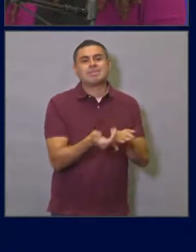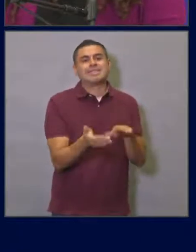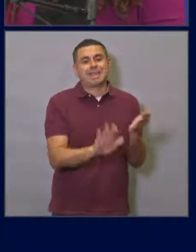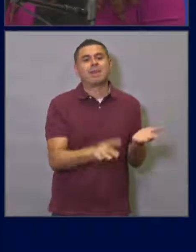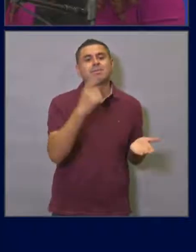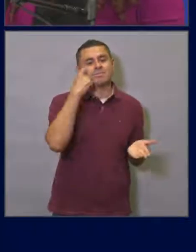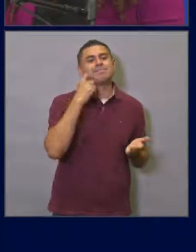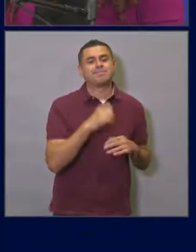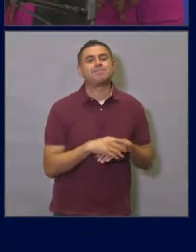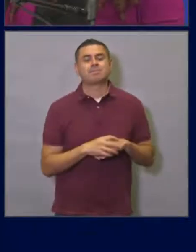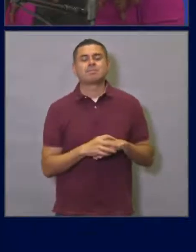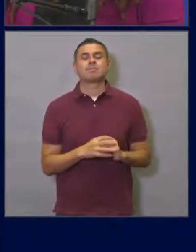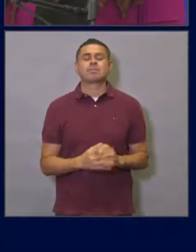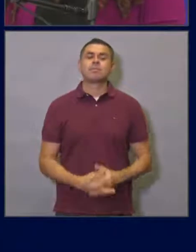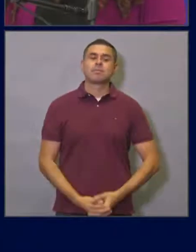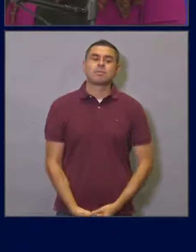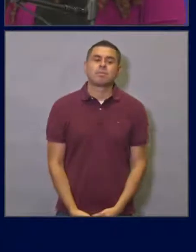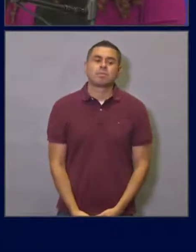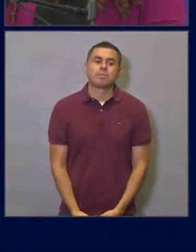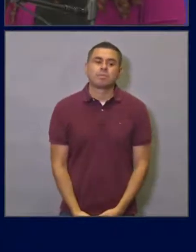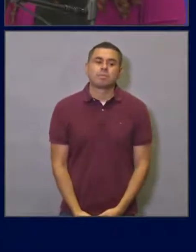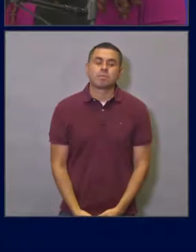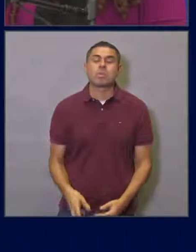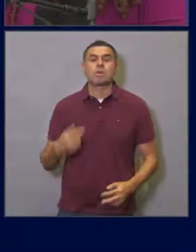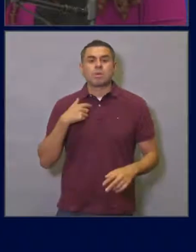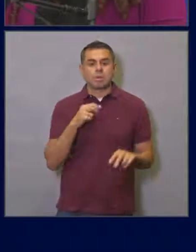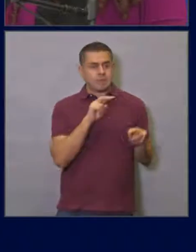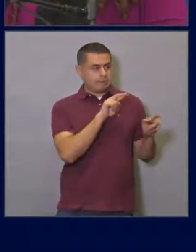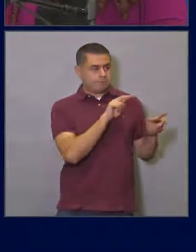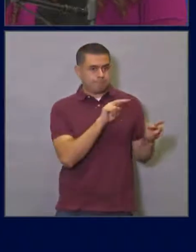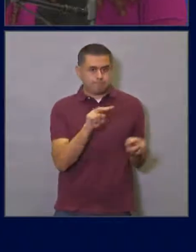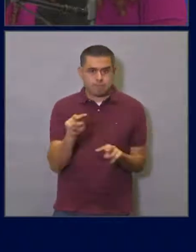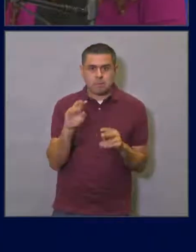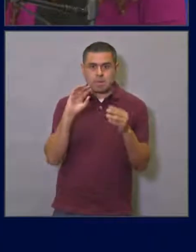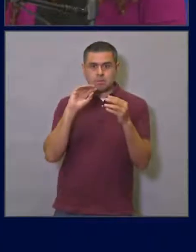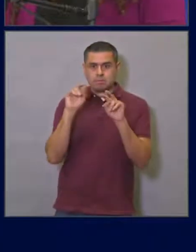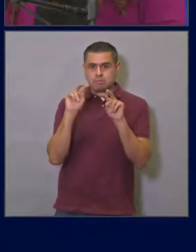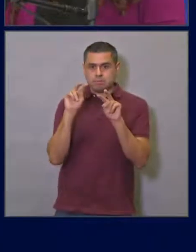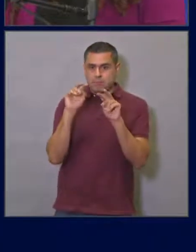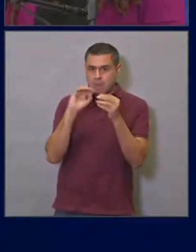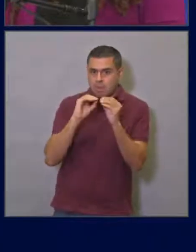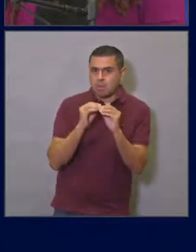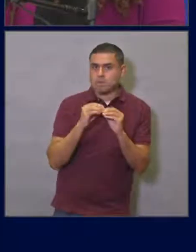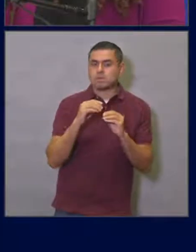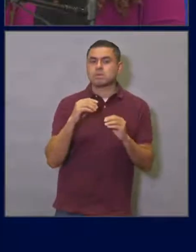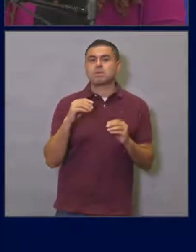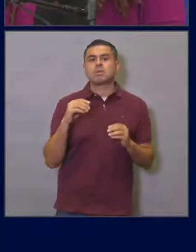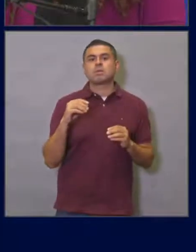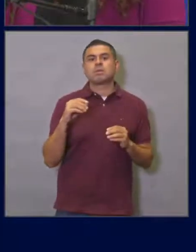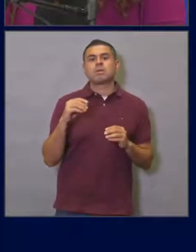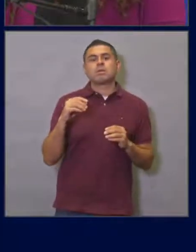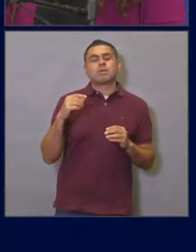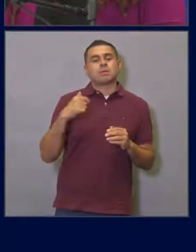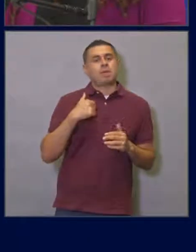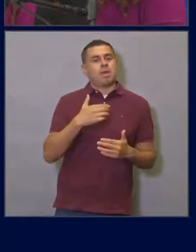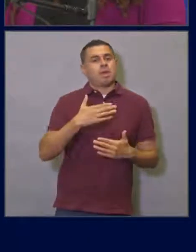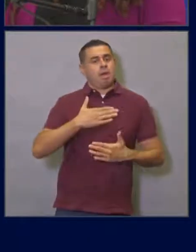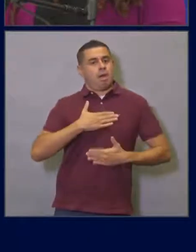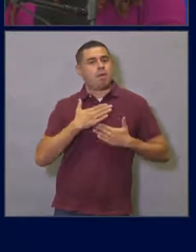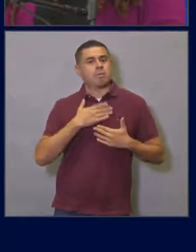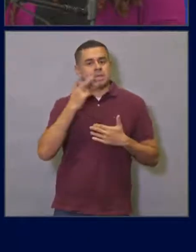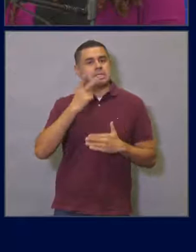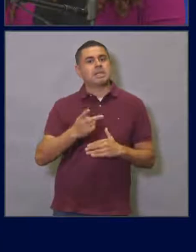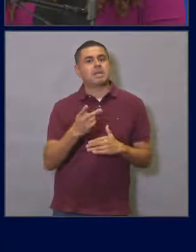Nos sentimos aliviados de seguir viendo una disminución en los fallecimientos por causa de